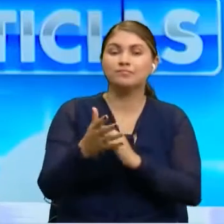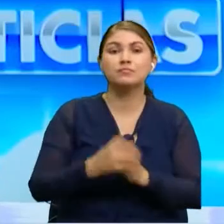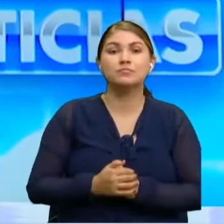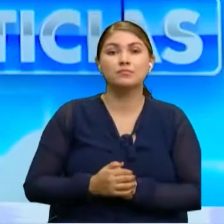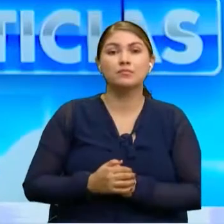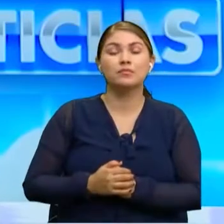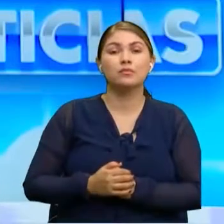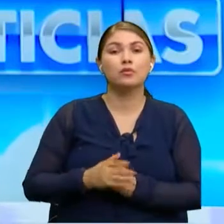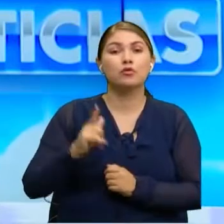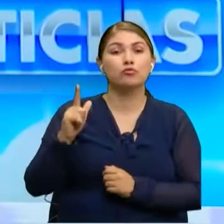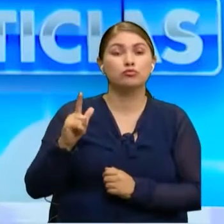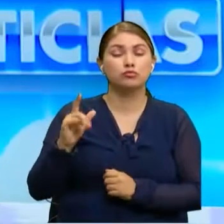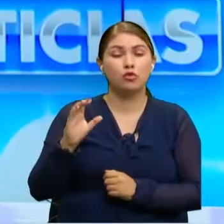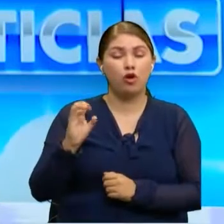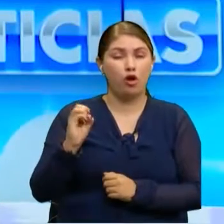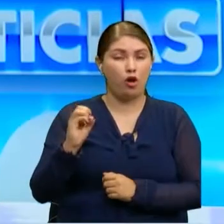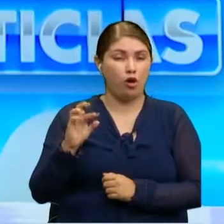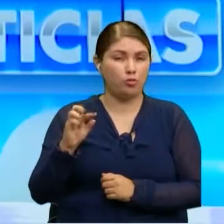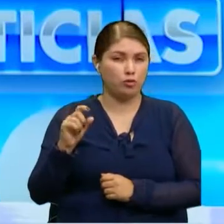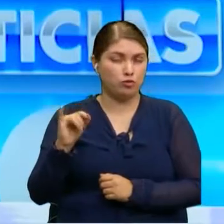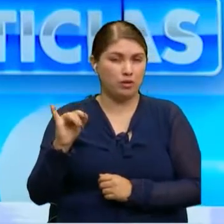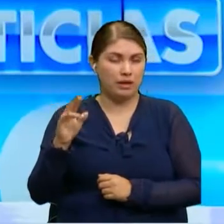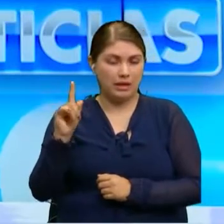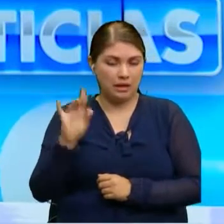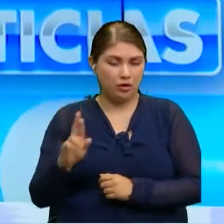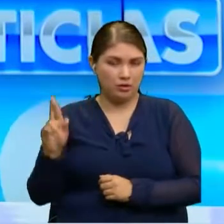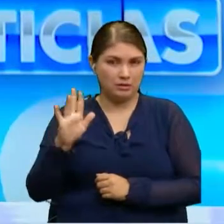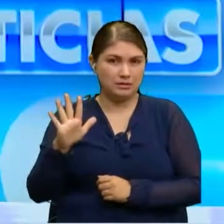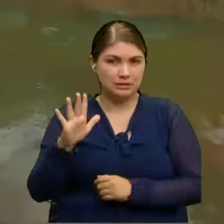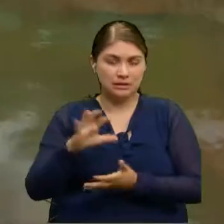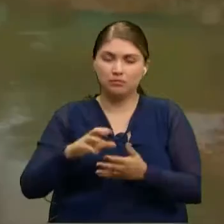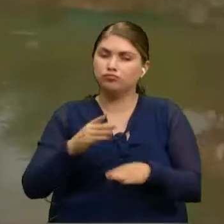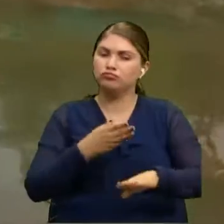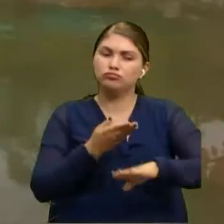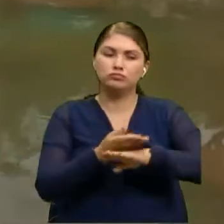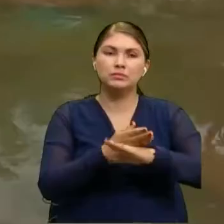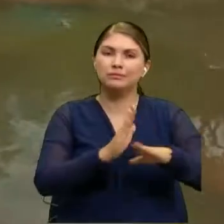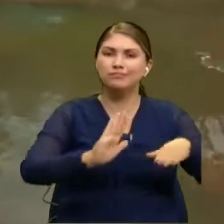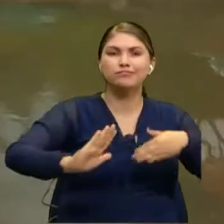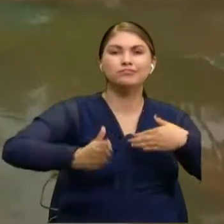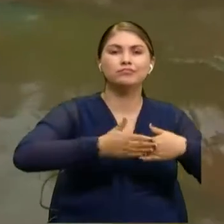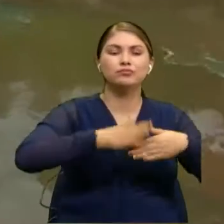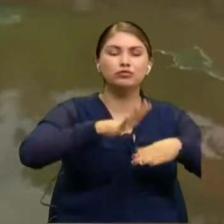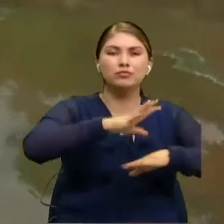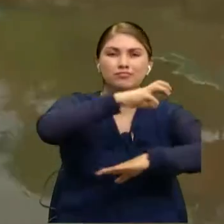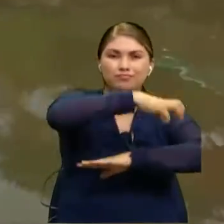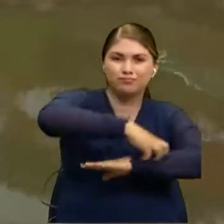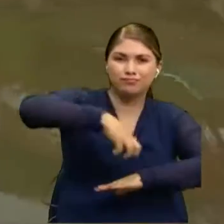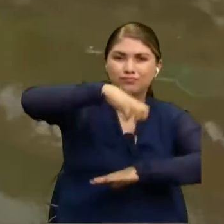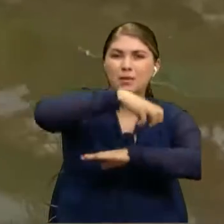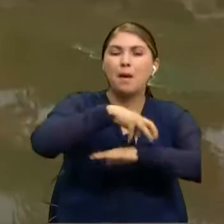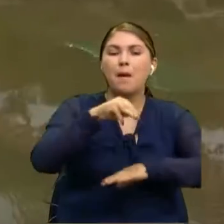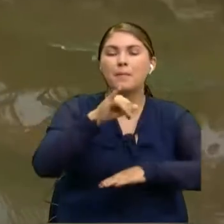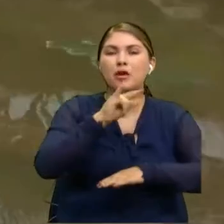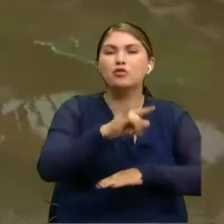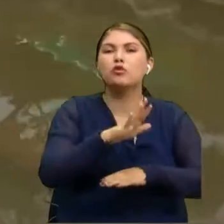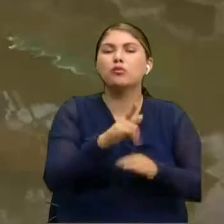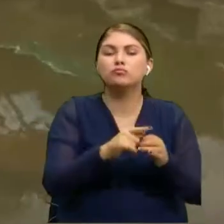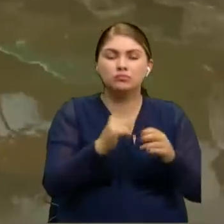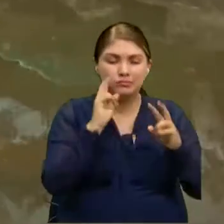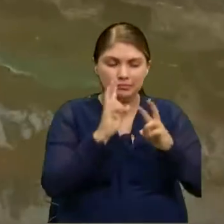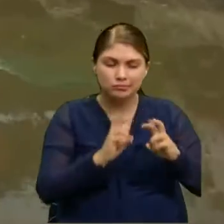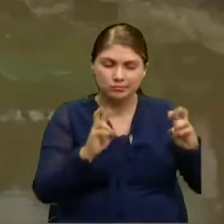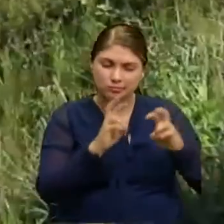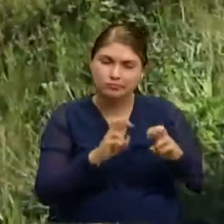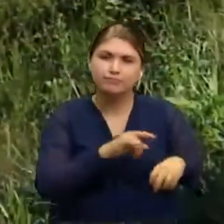Pues la Corporación Autónoma Regional de Santander solicitó el cierre inmediato de la mina de arena de Los Guanes en Curití. Después de realizar